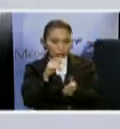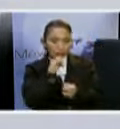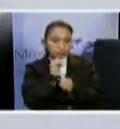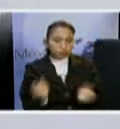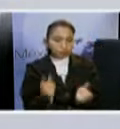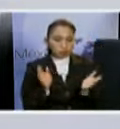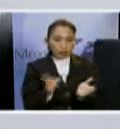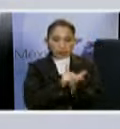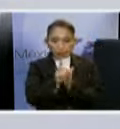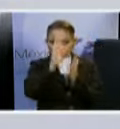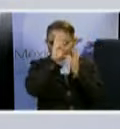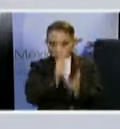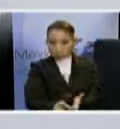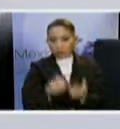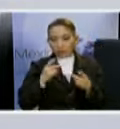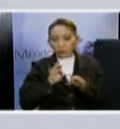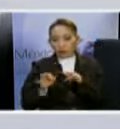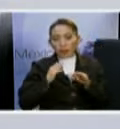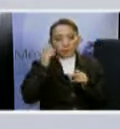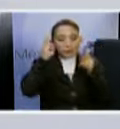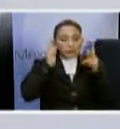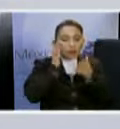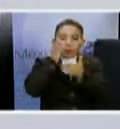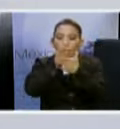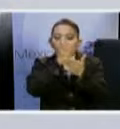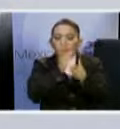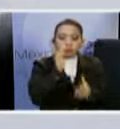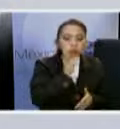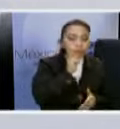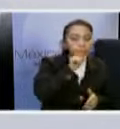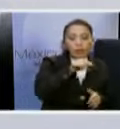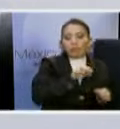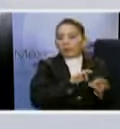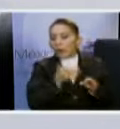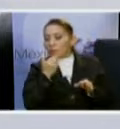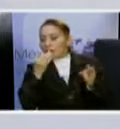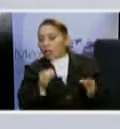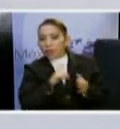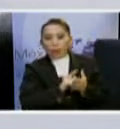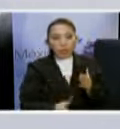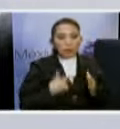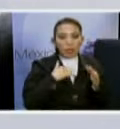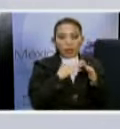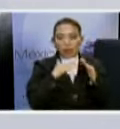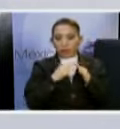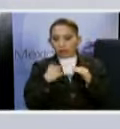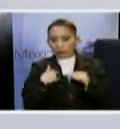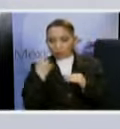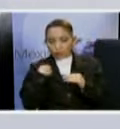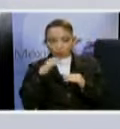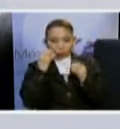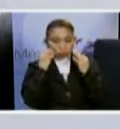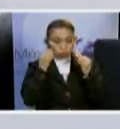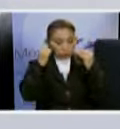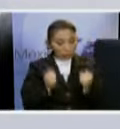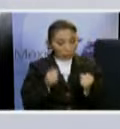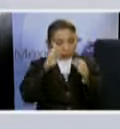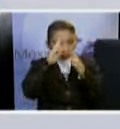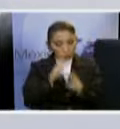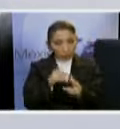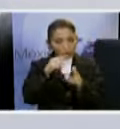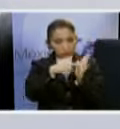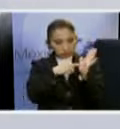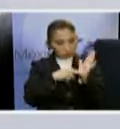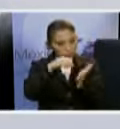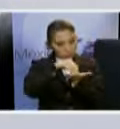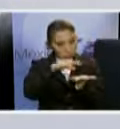de los trabajadores, visitamos sus granjas, verificamos las condiciones de trabajo y vivienda y nos aseguramos de que se respeten las disposiciones